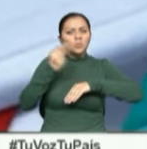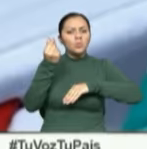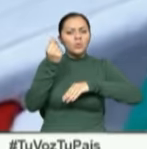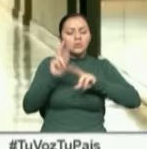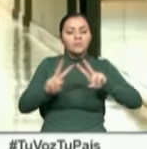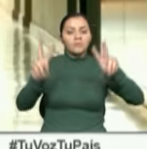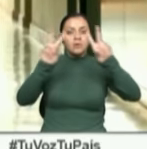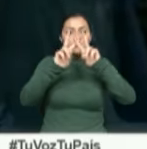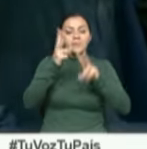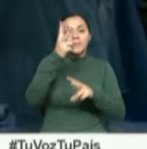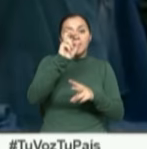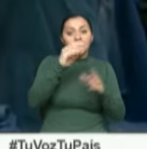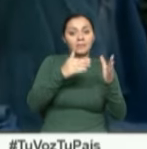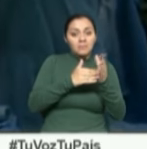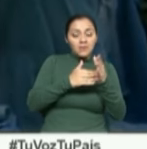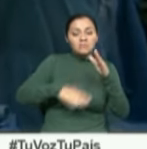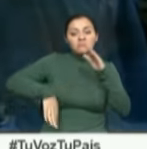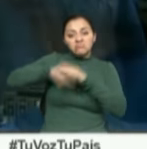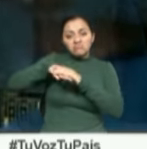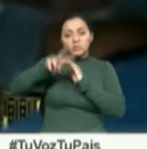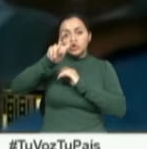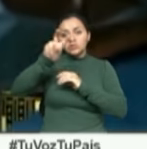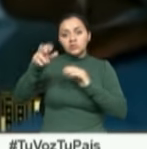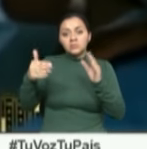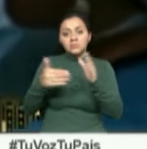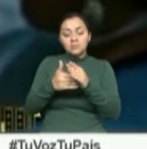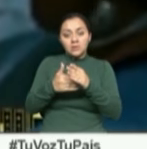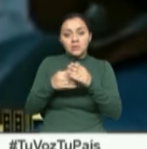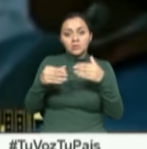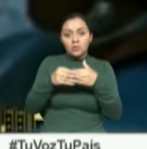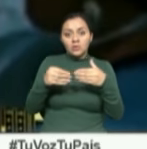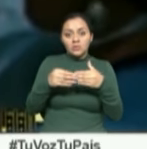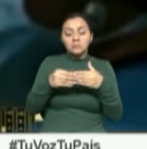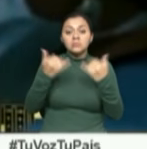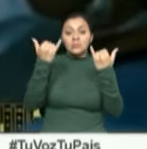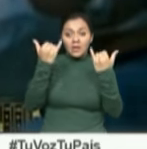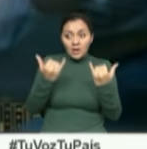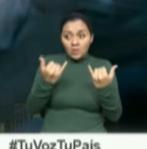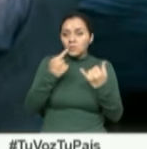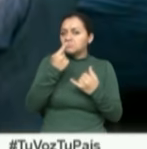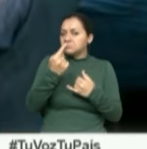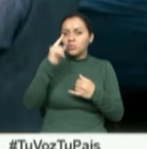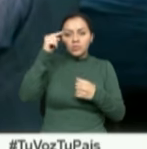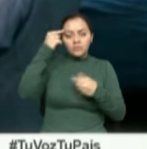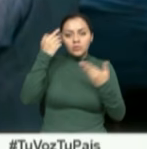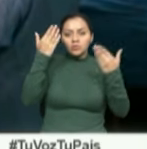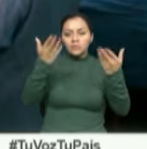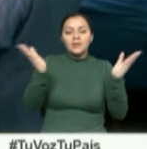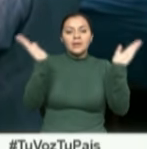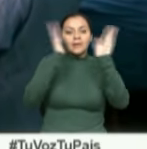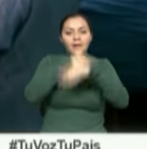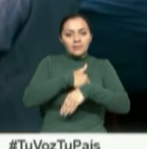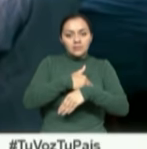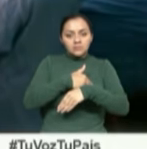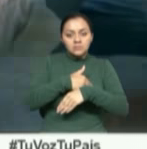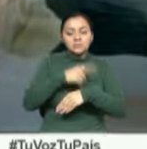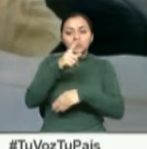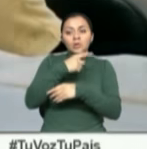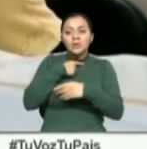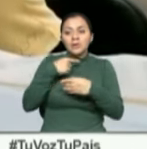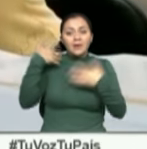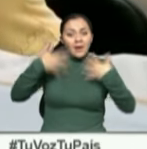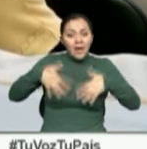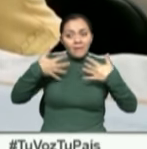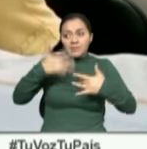y $200,000, son totalmente gratuitos, pues la Constitución garantiza el financiamiento de enfermedades